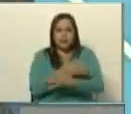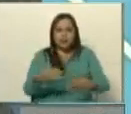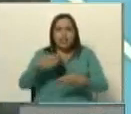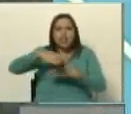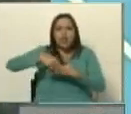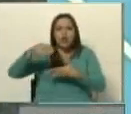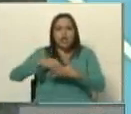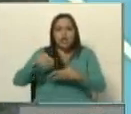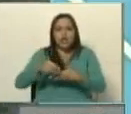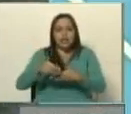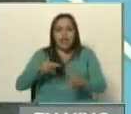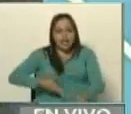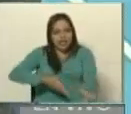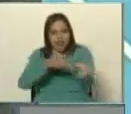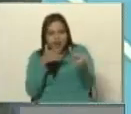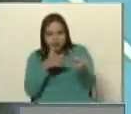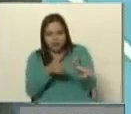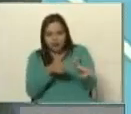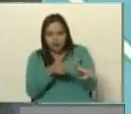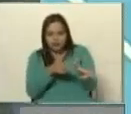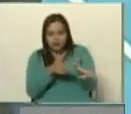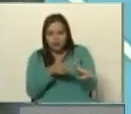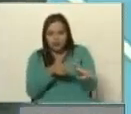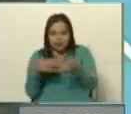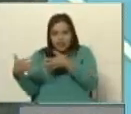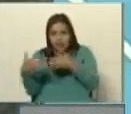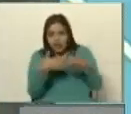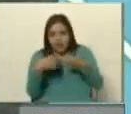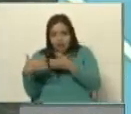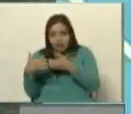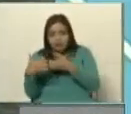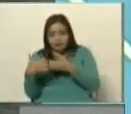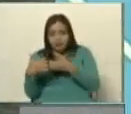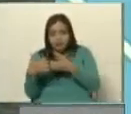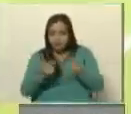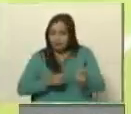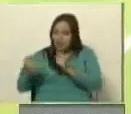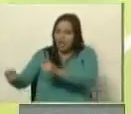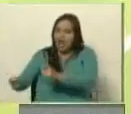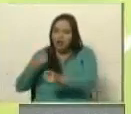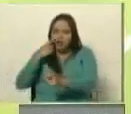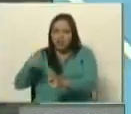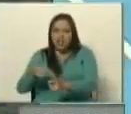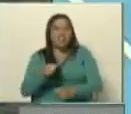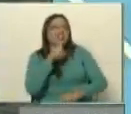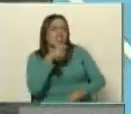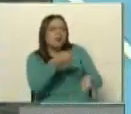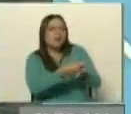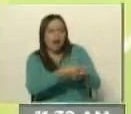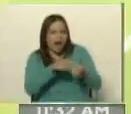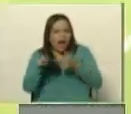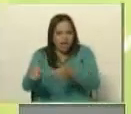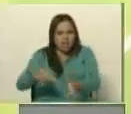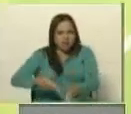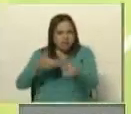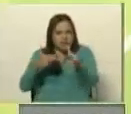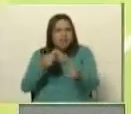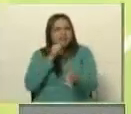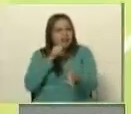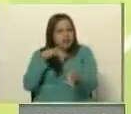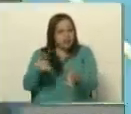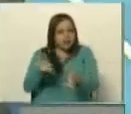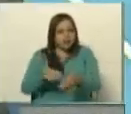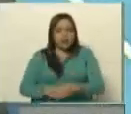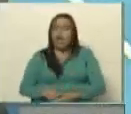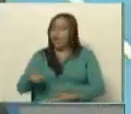3.000 millones de dólares en armamentos bélicos, material bélico para Ucrania? ¿Quién paga eso? ¿Quién paga ese dinero?